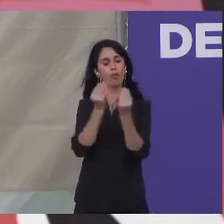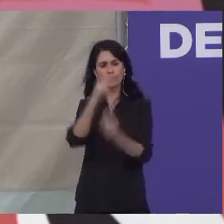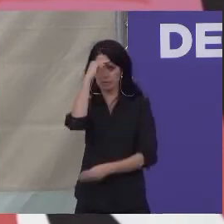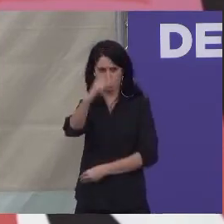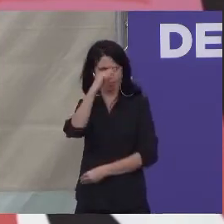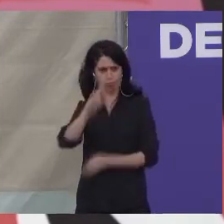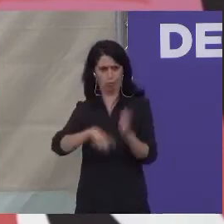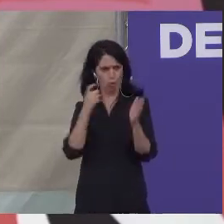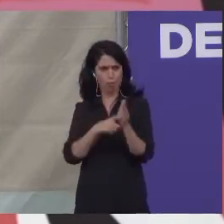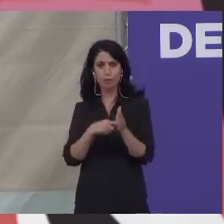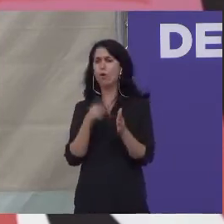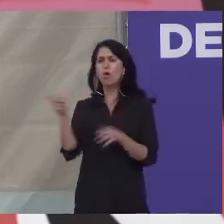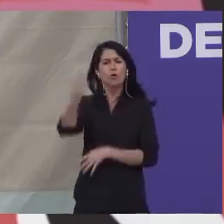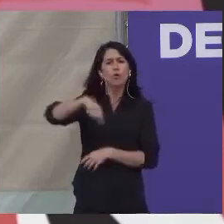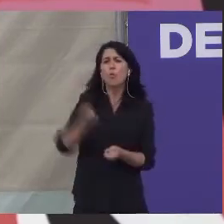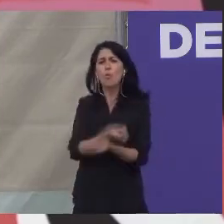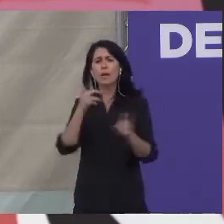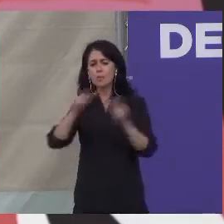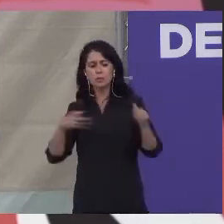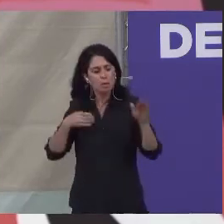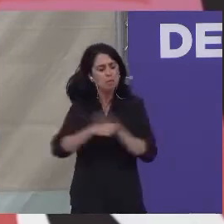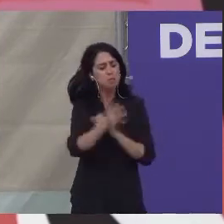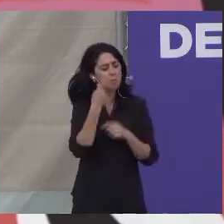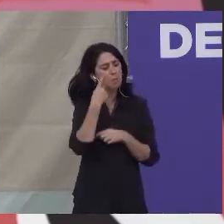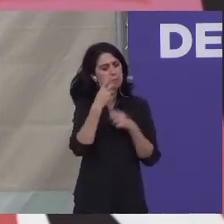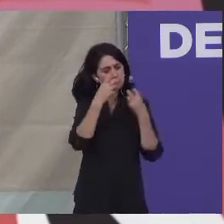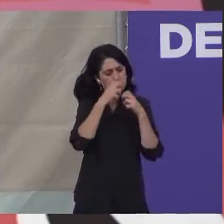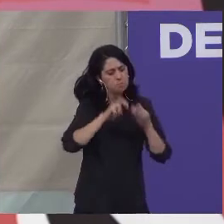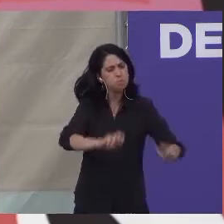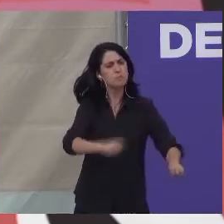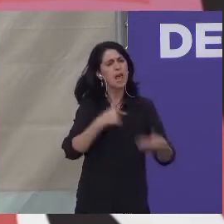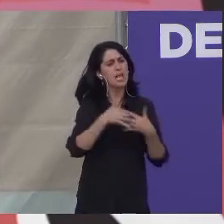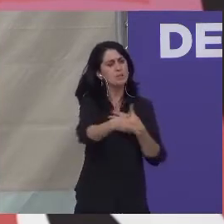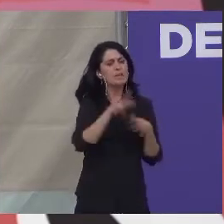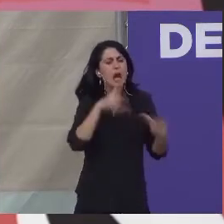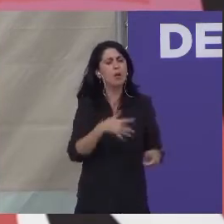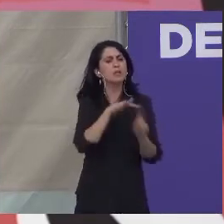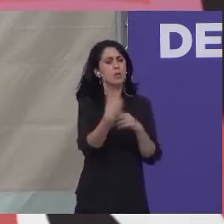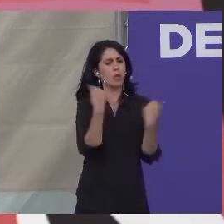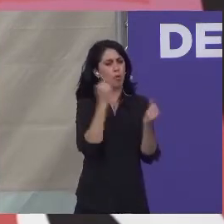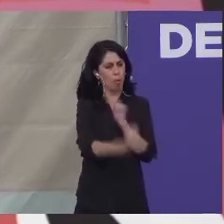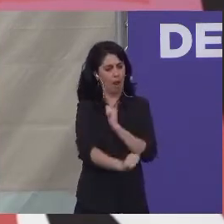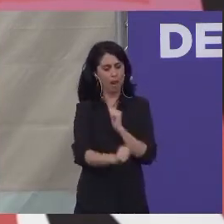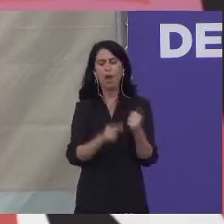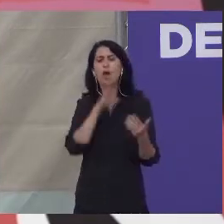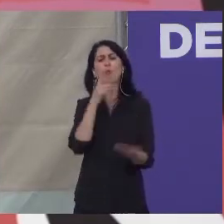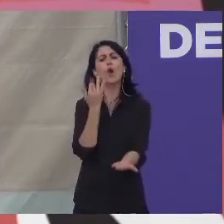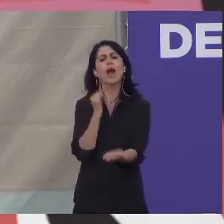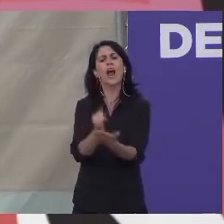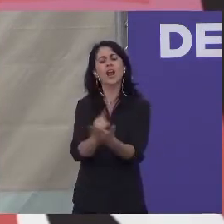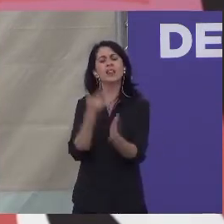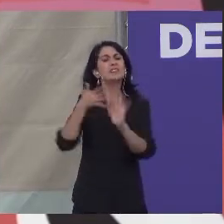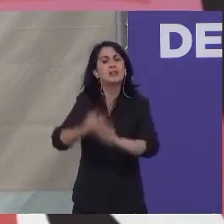podéis consultar los expedientes en qué proceso se encuentran. Garantías. ¿Qué significa esto? Velar por vuestros